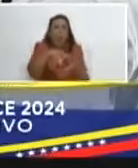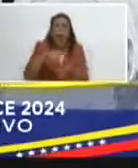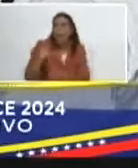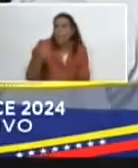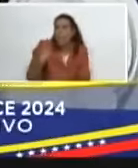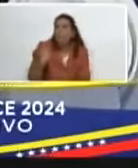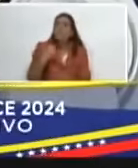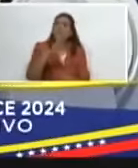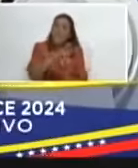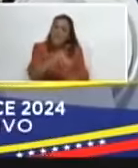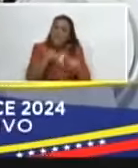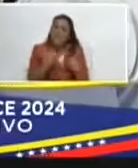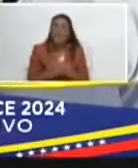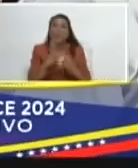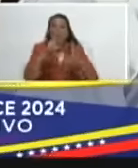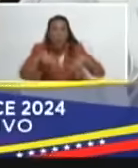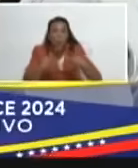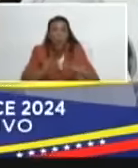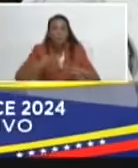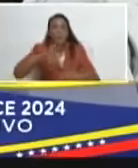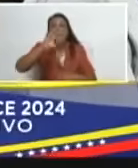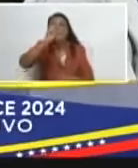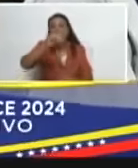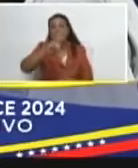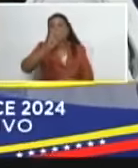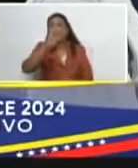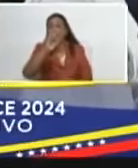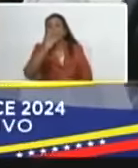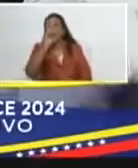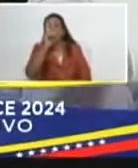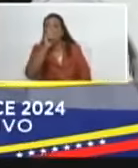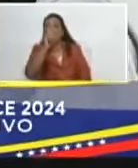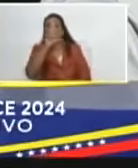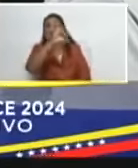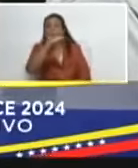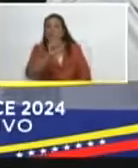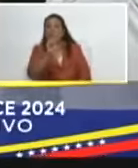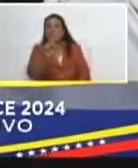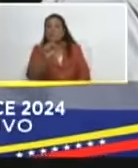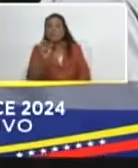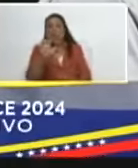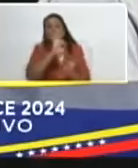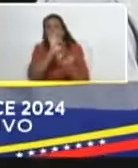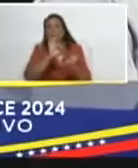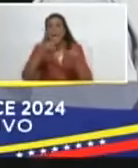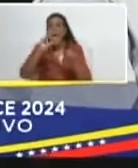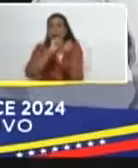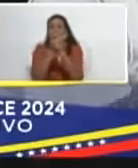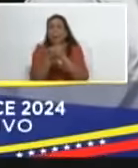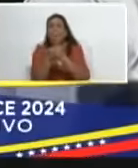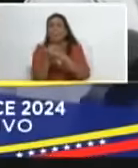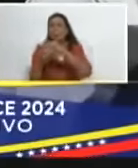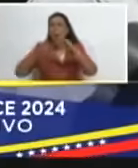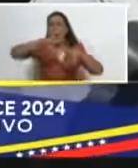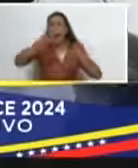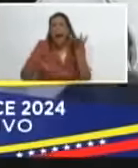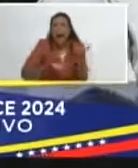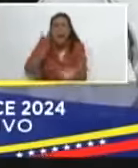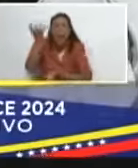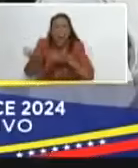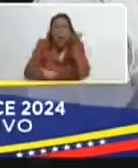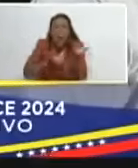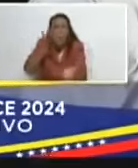a ese problema. Se está recuperando la medusa que por el cambio climático, los altos calores del